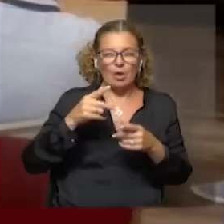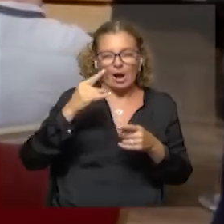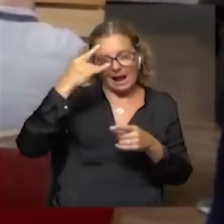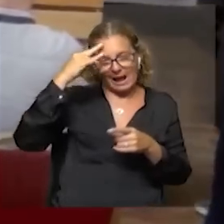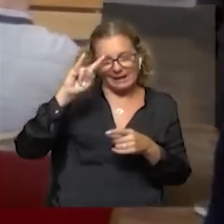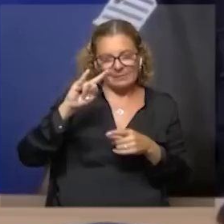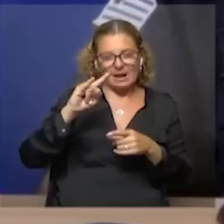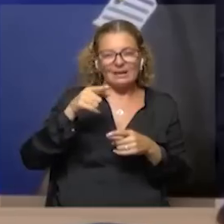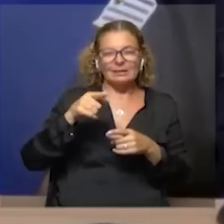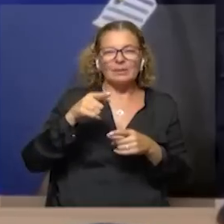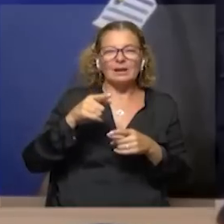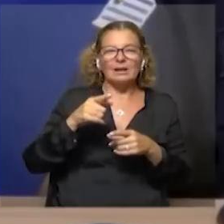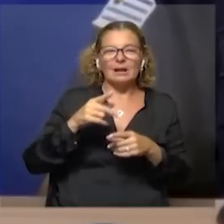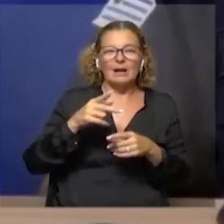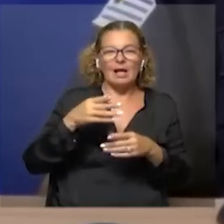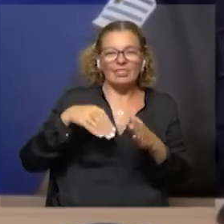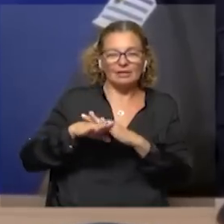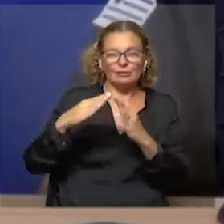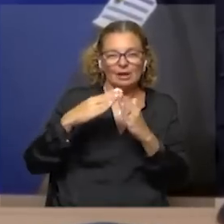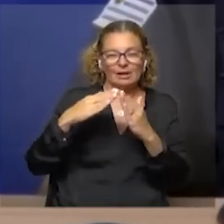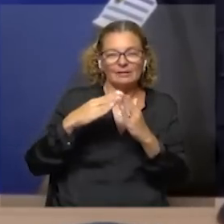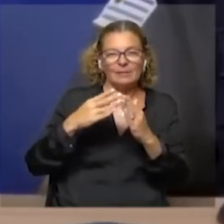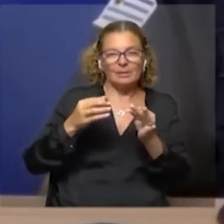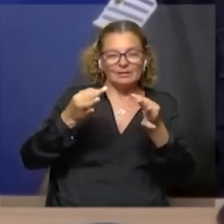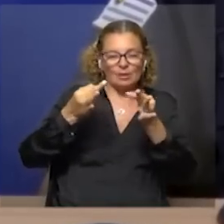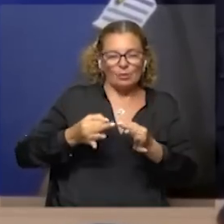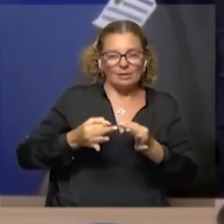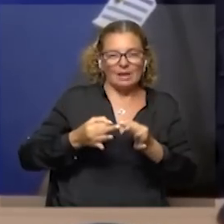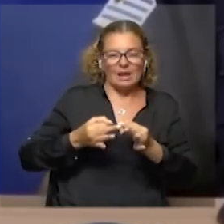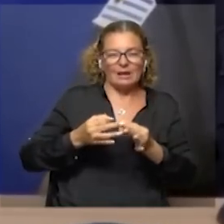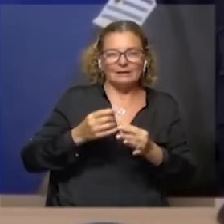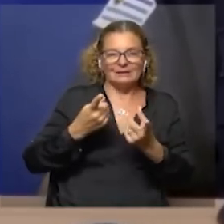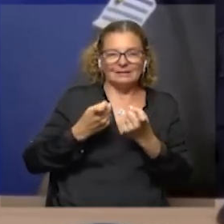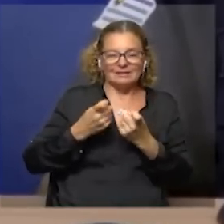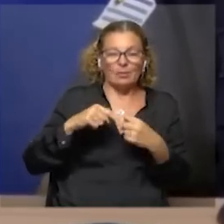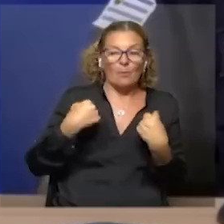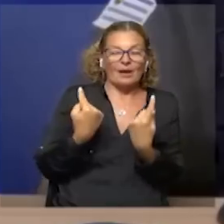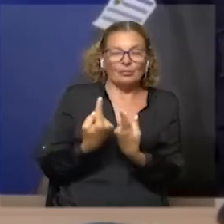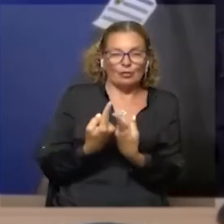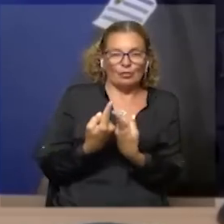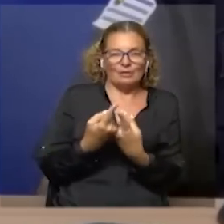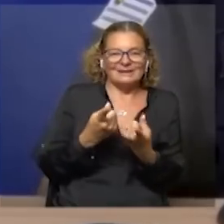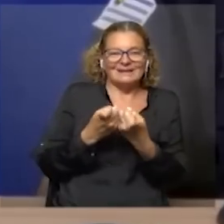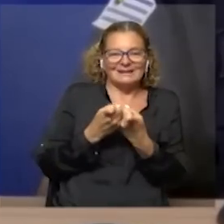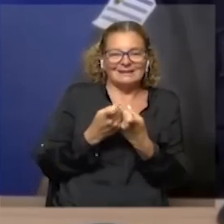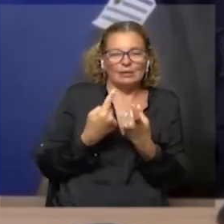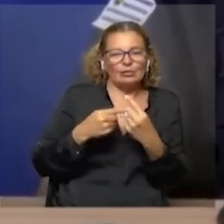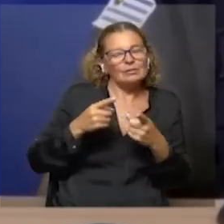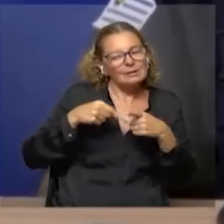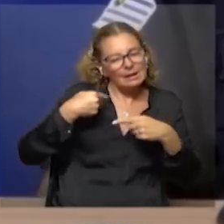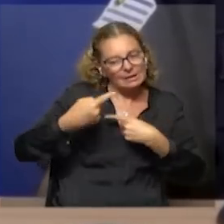queremos más seguridad para nuestro pueblo nuestro pueblo precisa más seguridad y por lo tanto Seguiremos